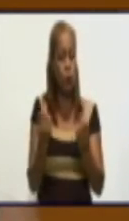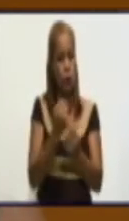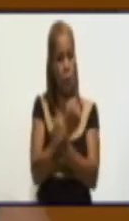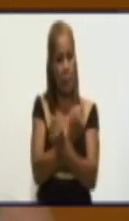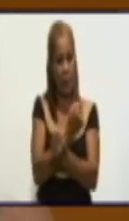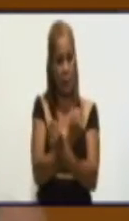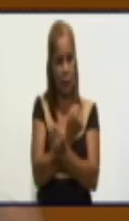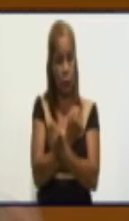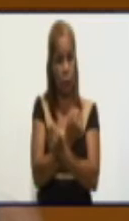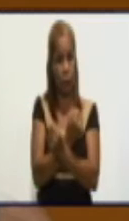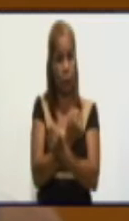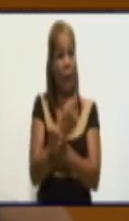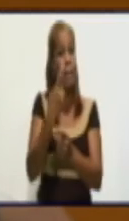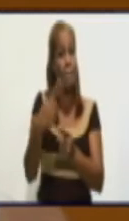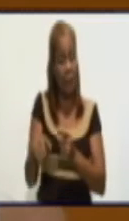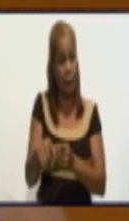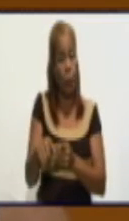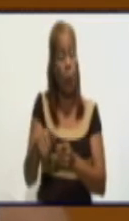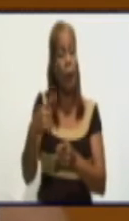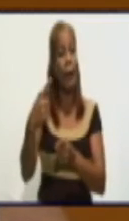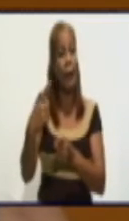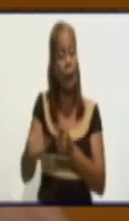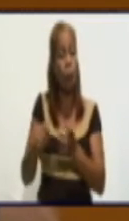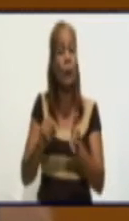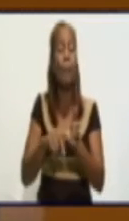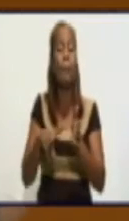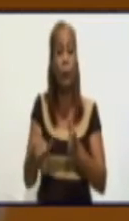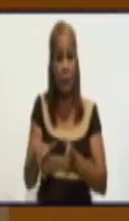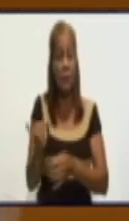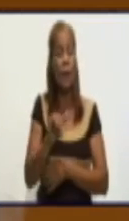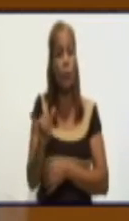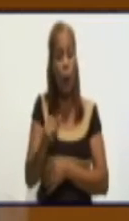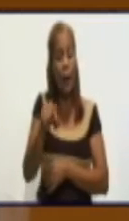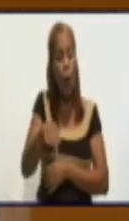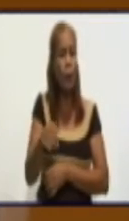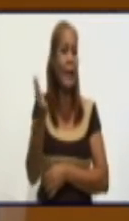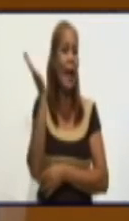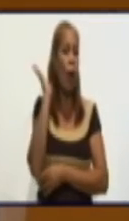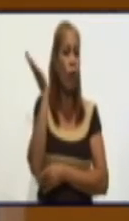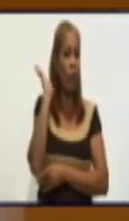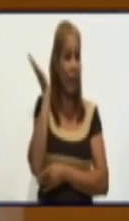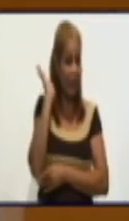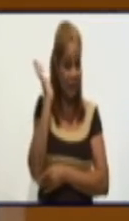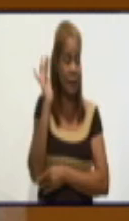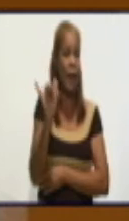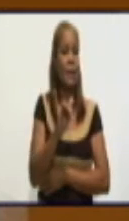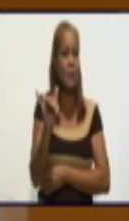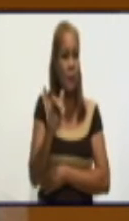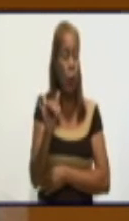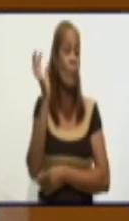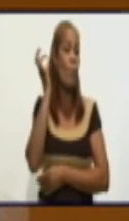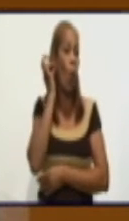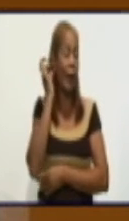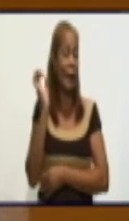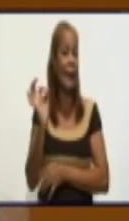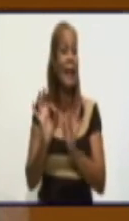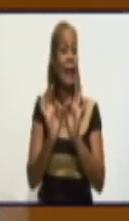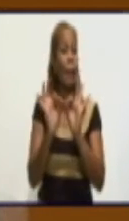es el caso de granma pero es el caso de otras provincias hoy en la conferencia de durán fue la especialista la